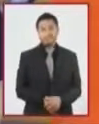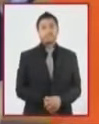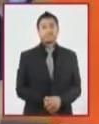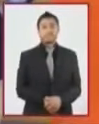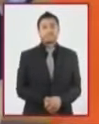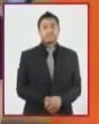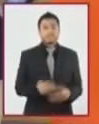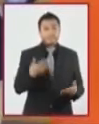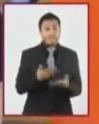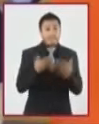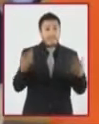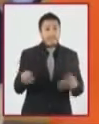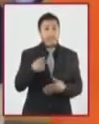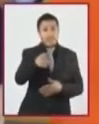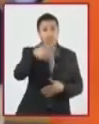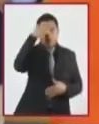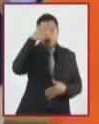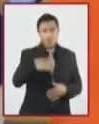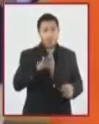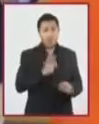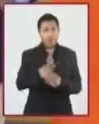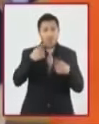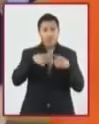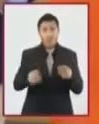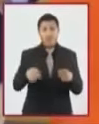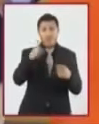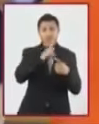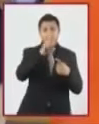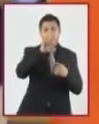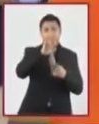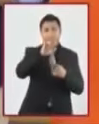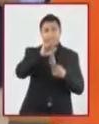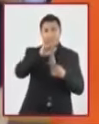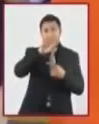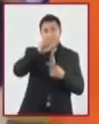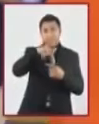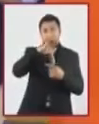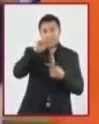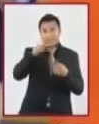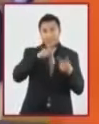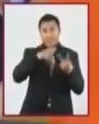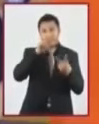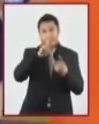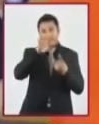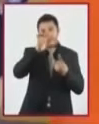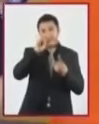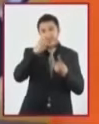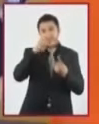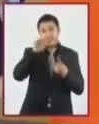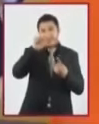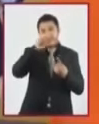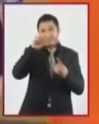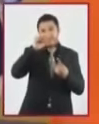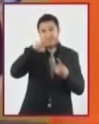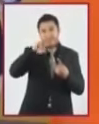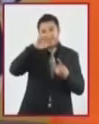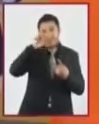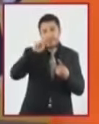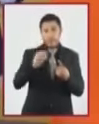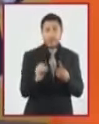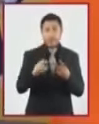Ahora que ya conocen la diferencia entre distancia y desplazamiento, ¿Podrían decirnos cuánto mide